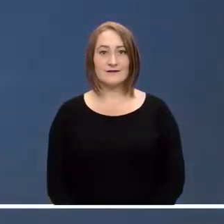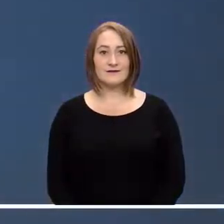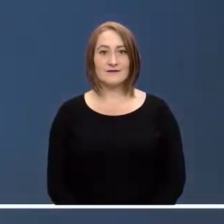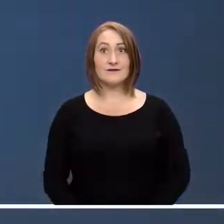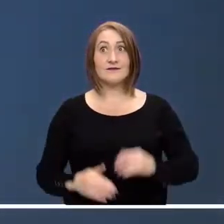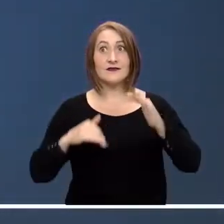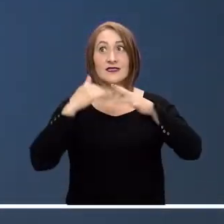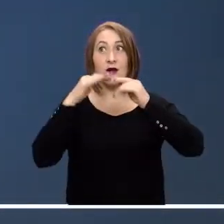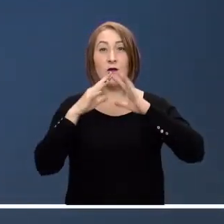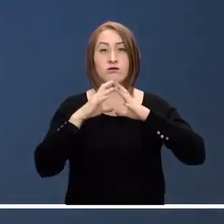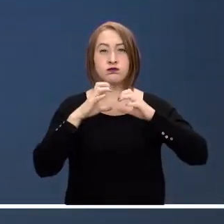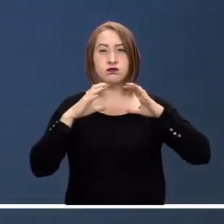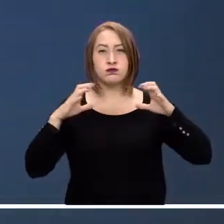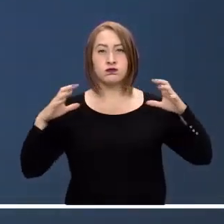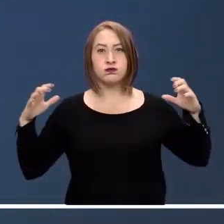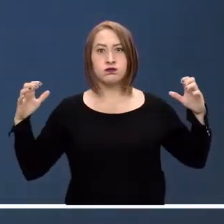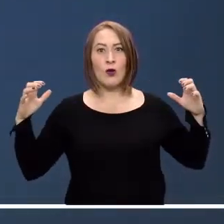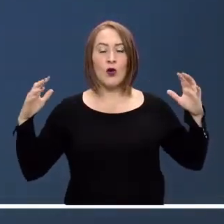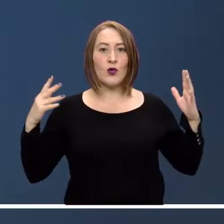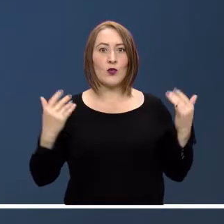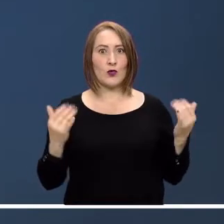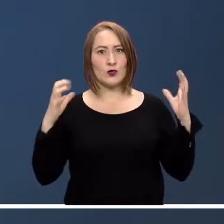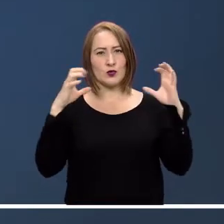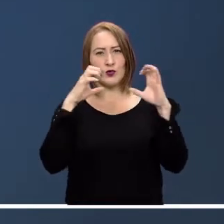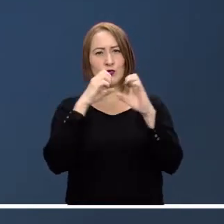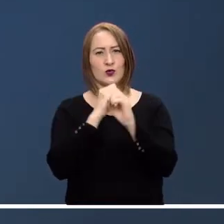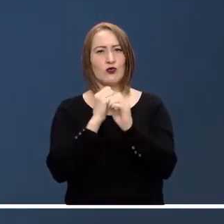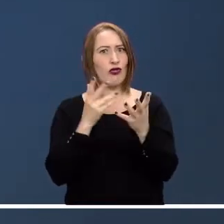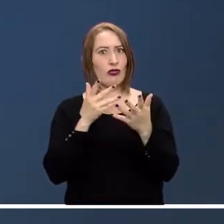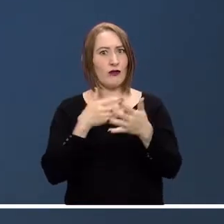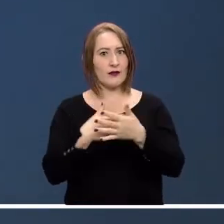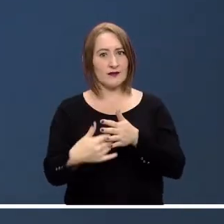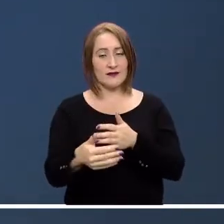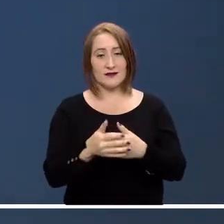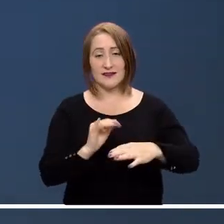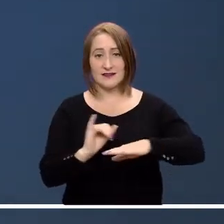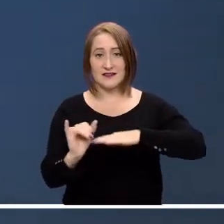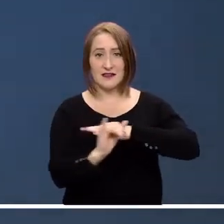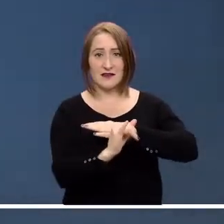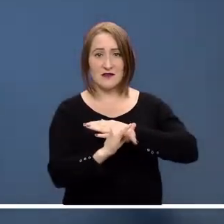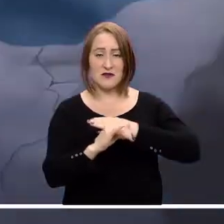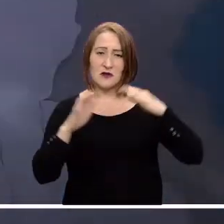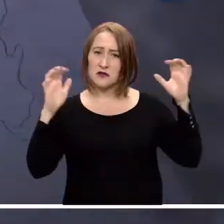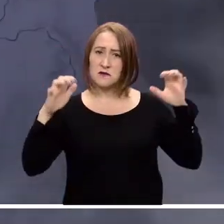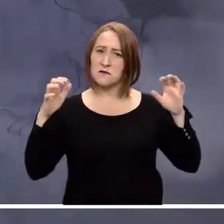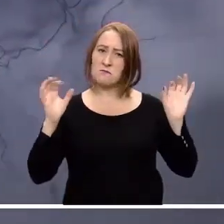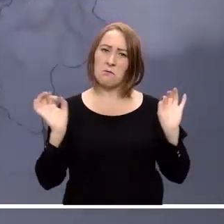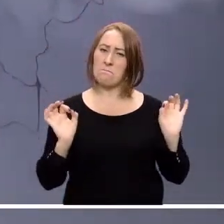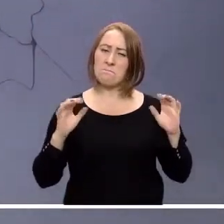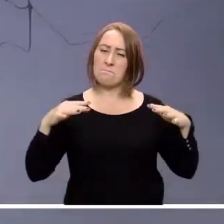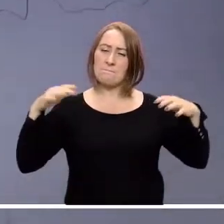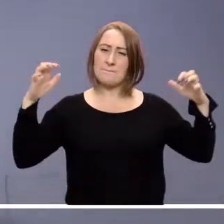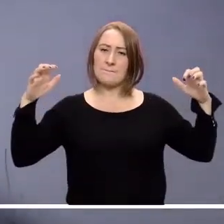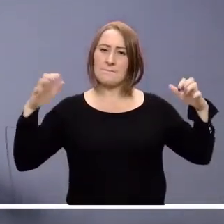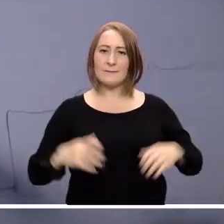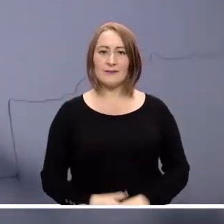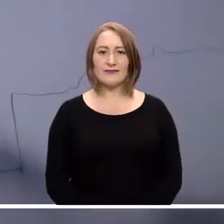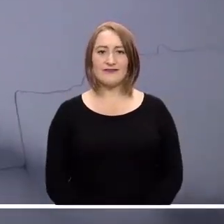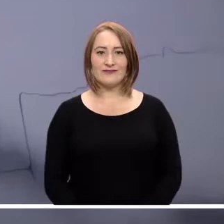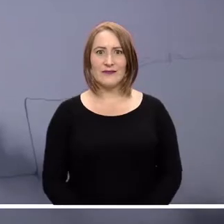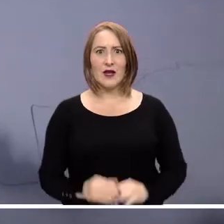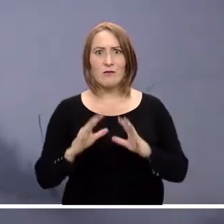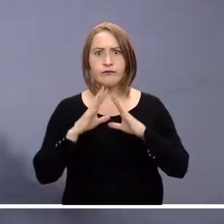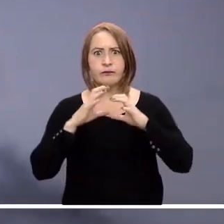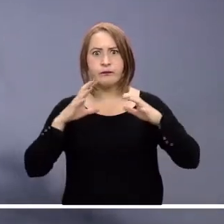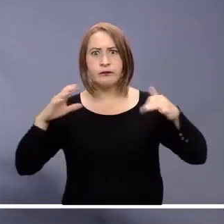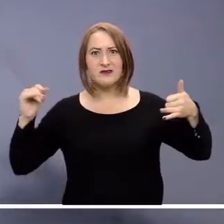El cielo irá cubriéndose poco a poco durante la noche en el archipiélago de San Andrés y Providencia. Sin embargo, no se advierten lluvias en las islas. Las